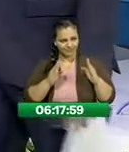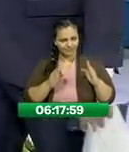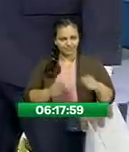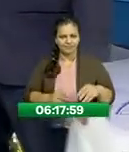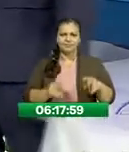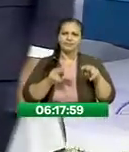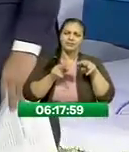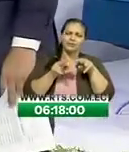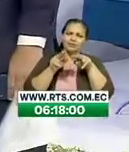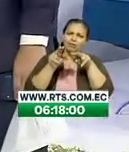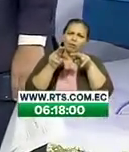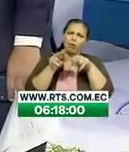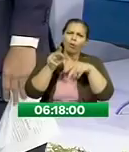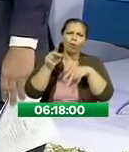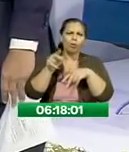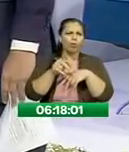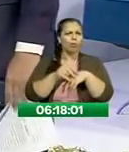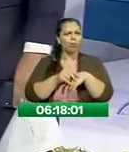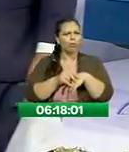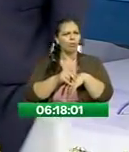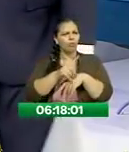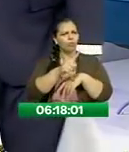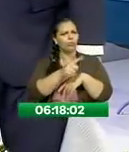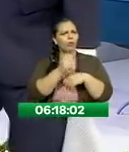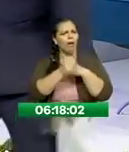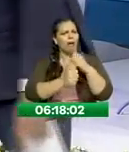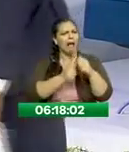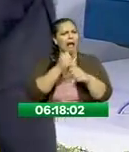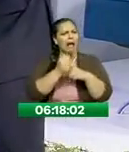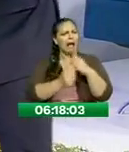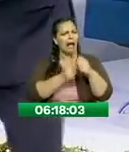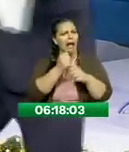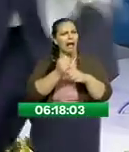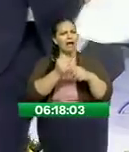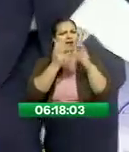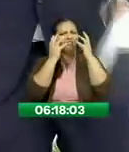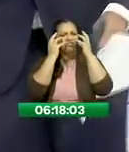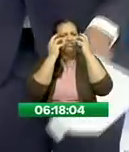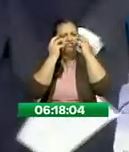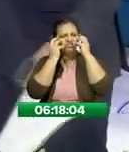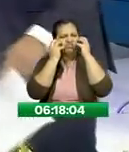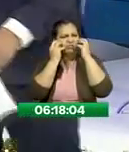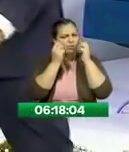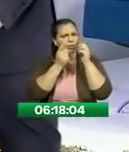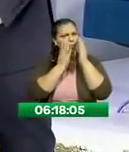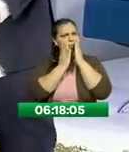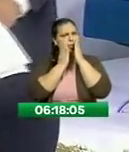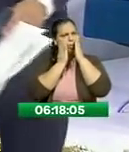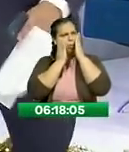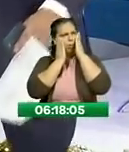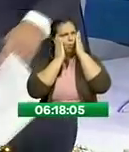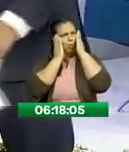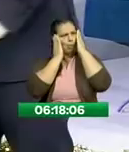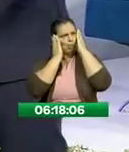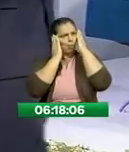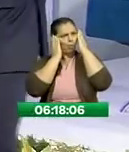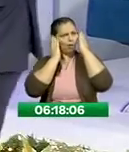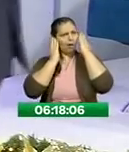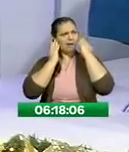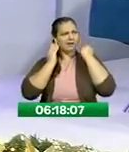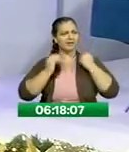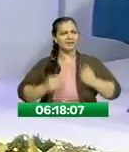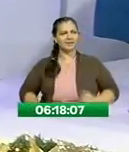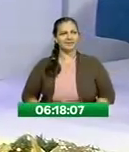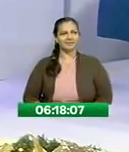ha disminuido en tus encantos. Ay, han desaparecido. No, mentira. No, mentira, mentira, mentira. Oye.